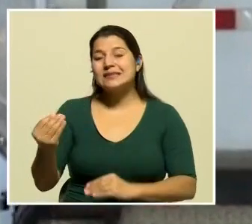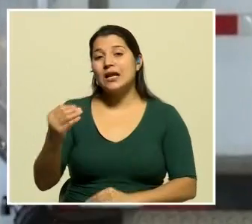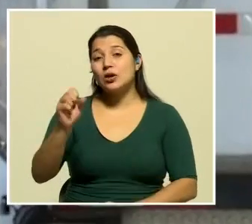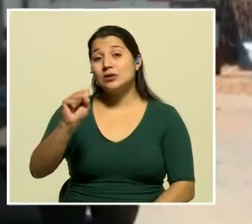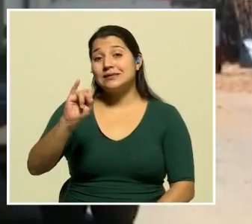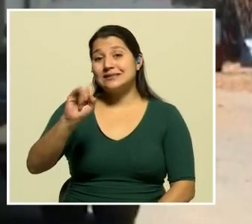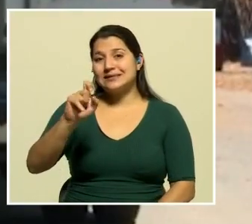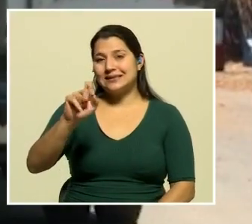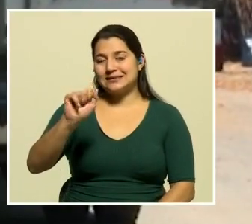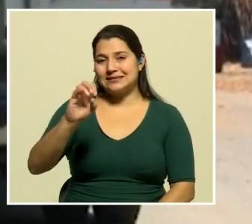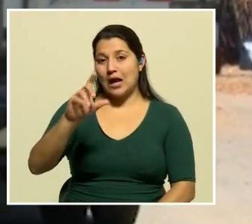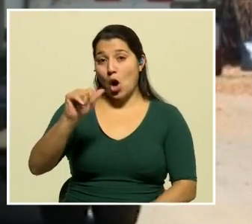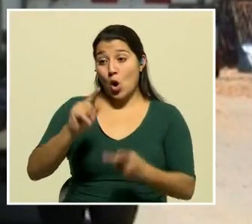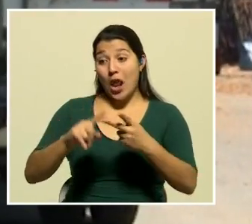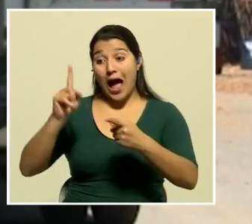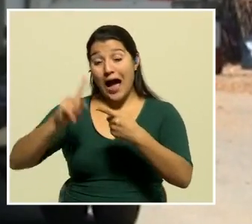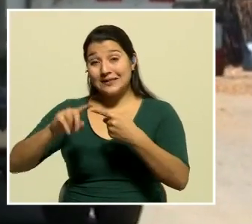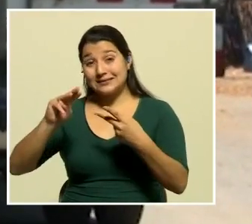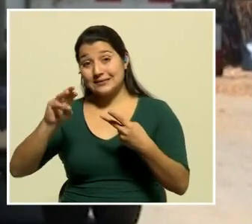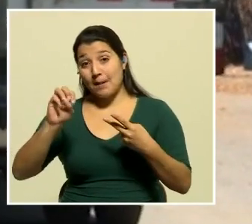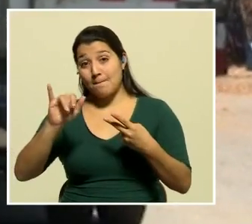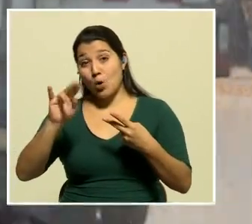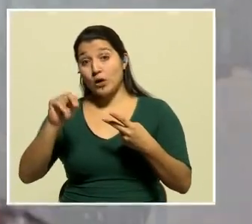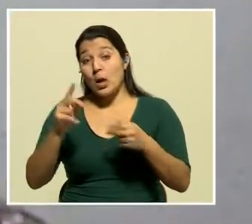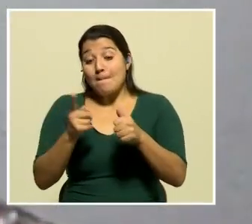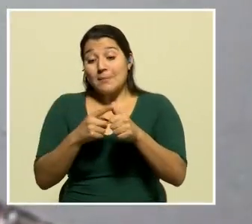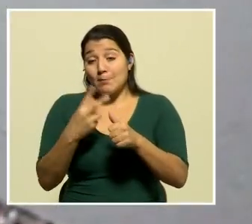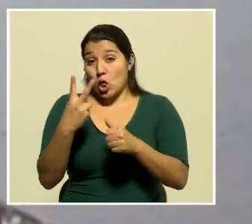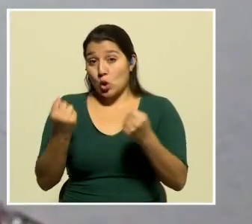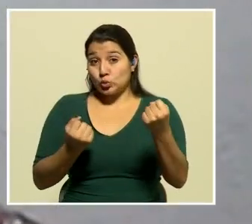hacia Moín las primeras 2 unidades.